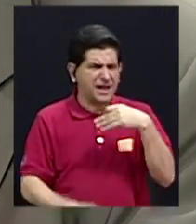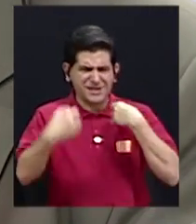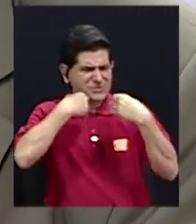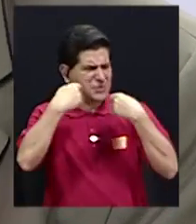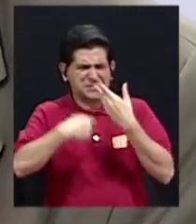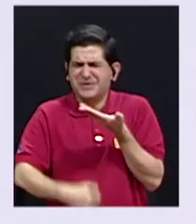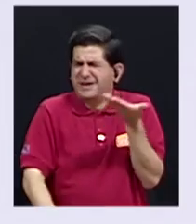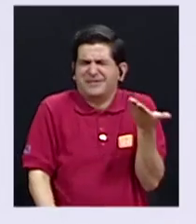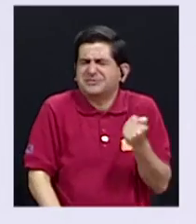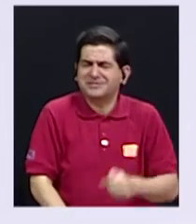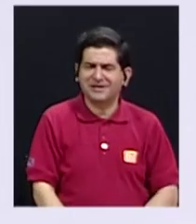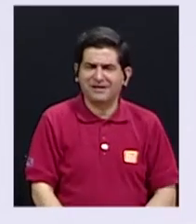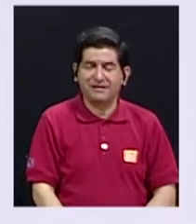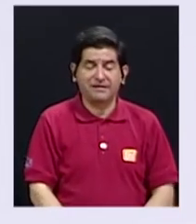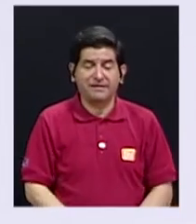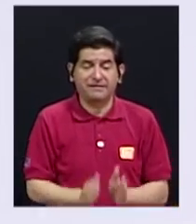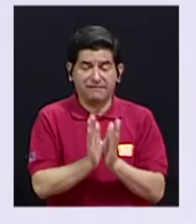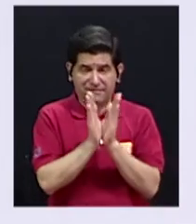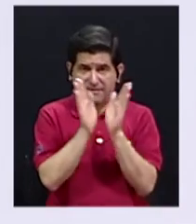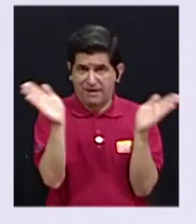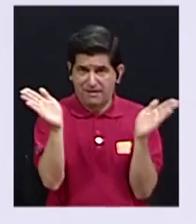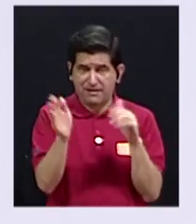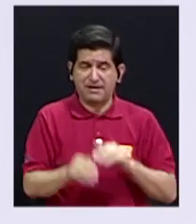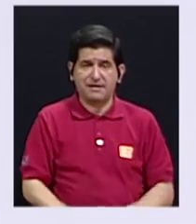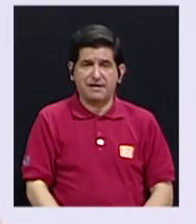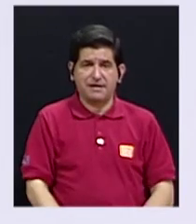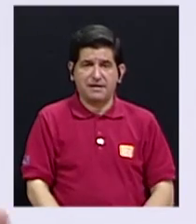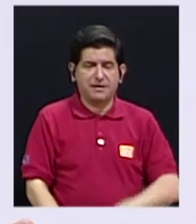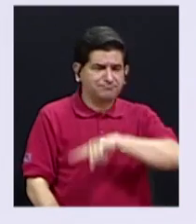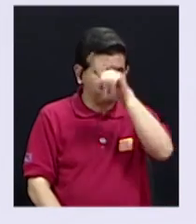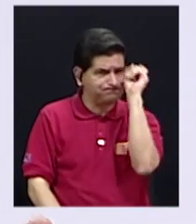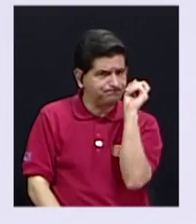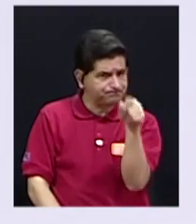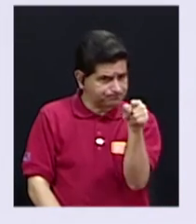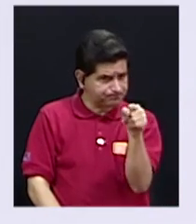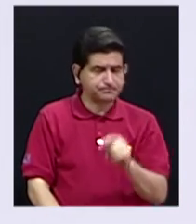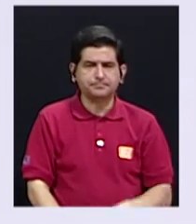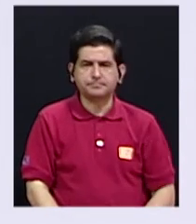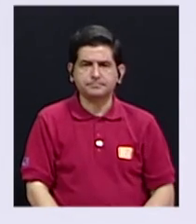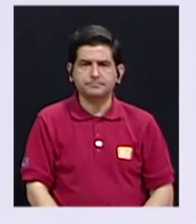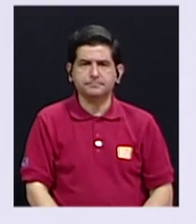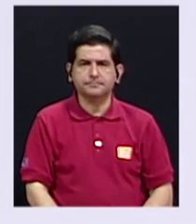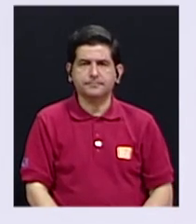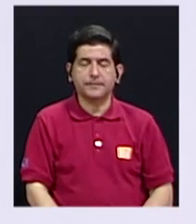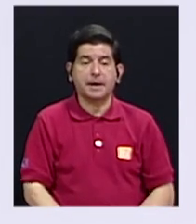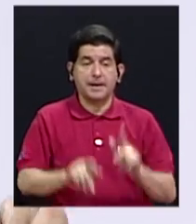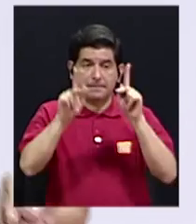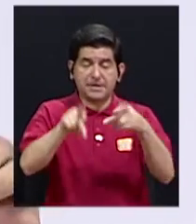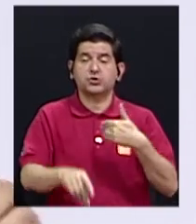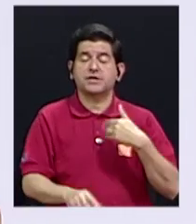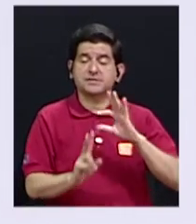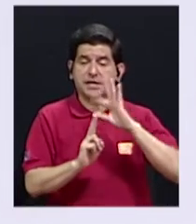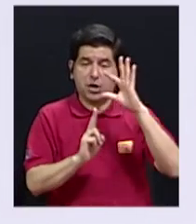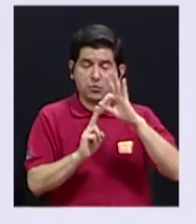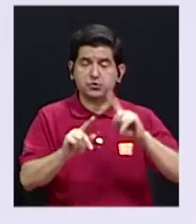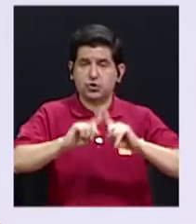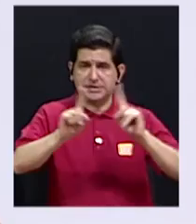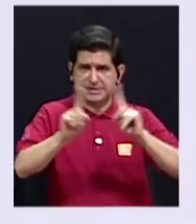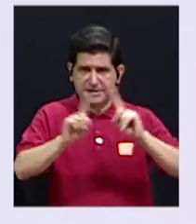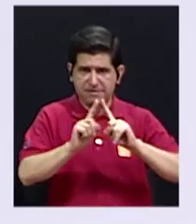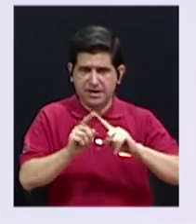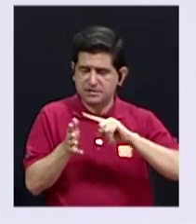esta edad si en general ellos cuando se les consultó se les hizo esta pregunta ellos tenían la opción de marcar varias